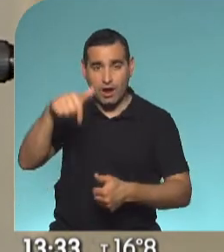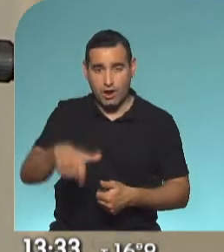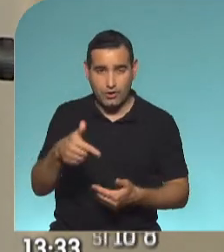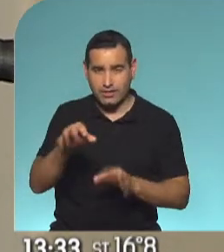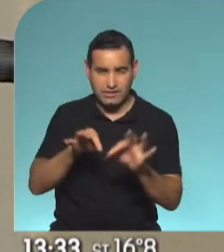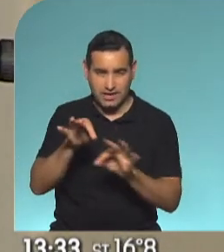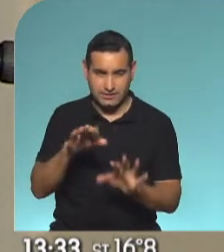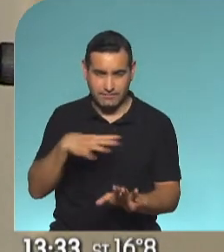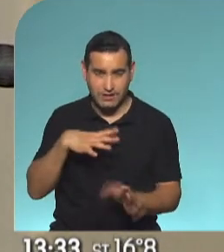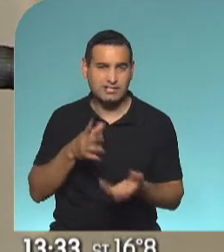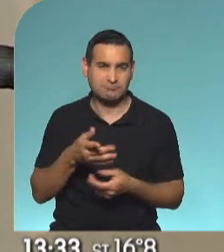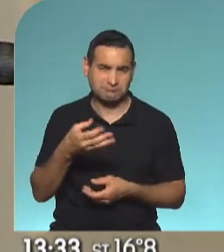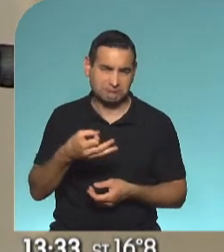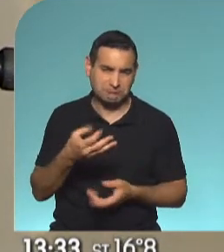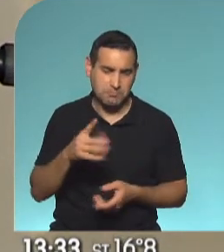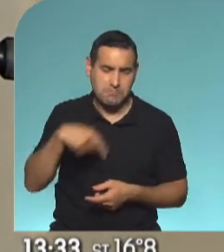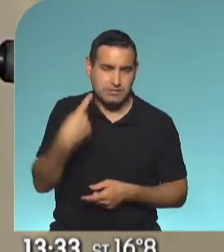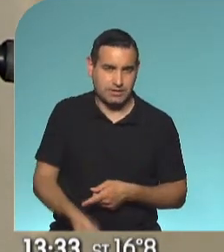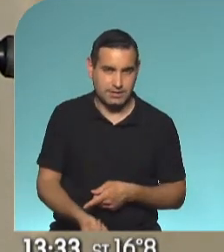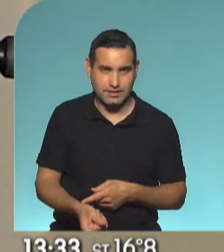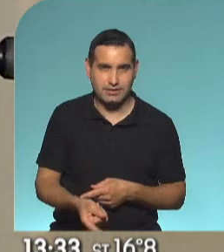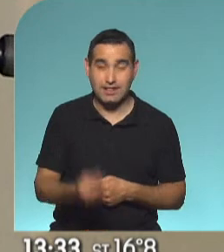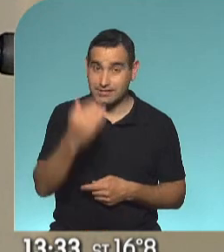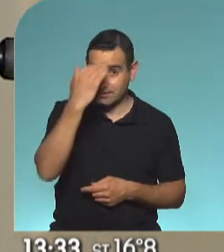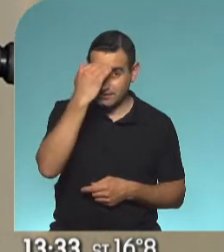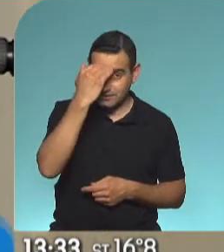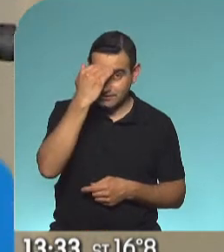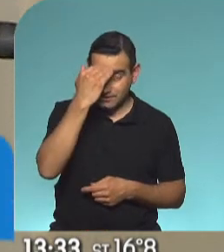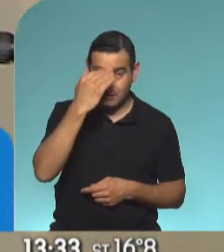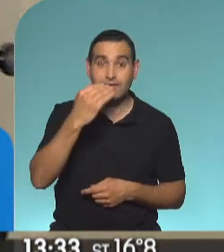detalles finales, así que seguramente mañana cuando el